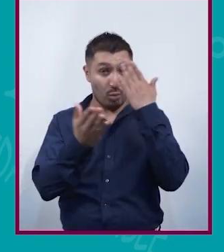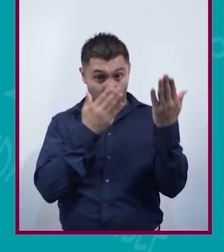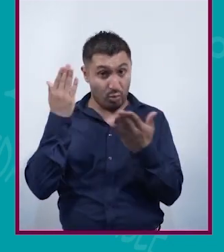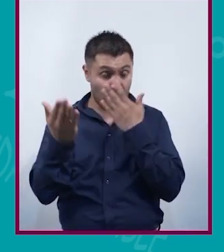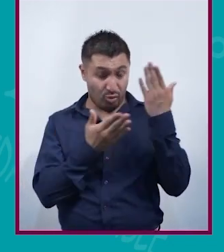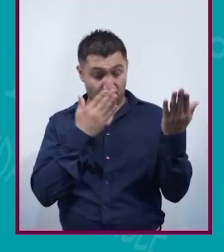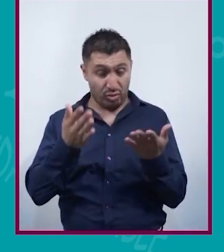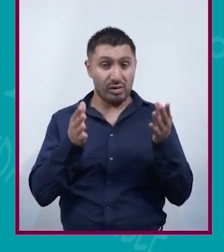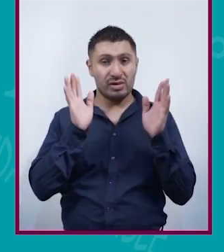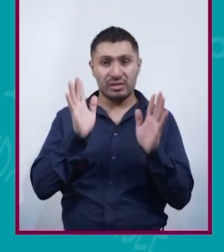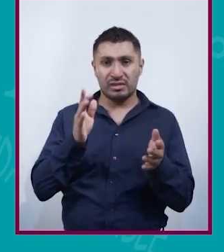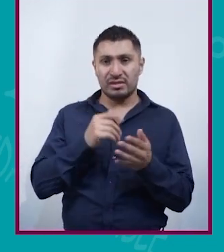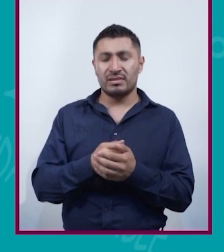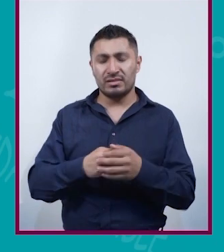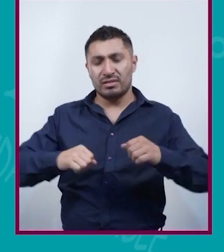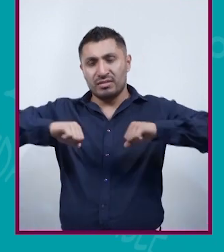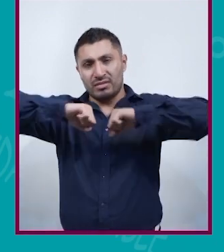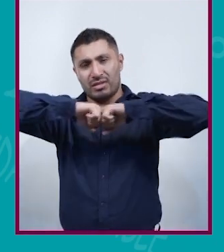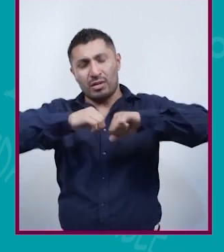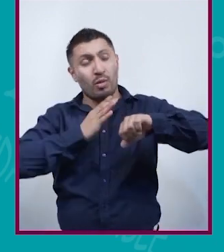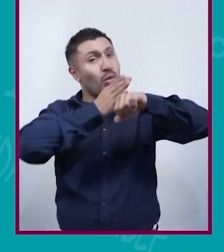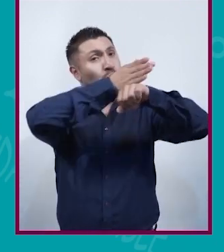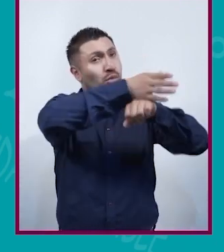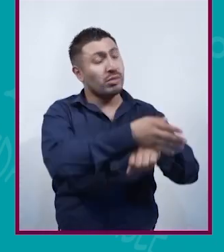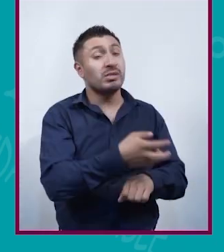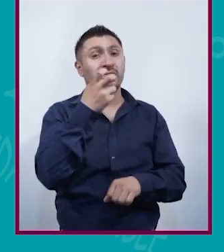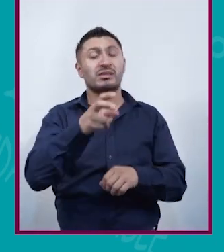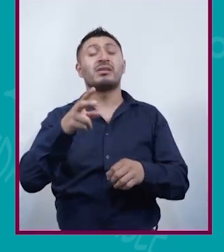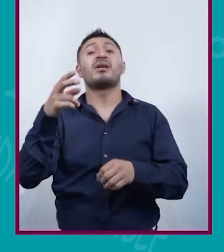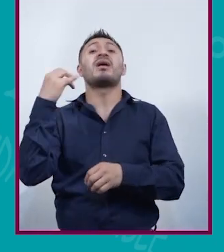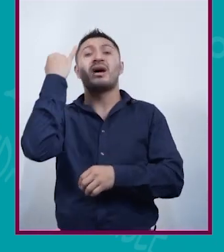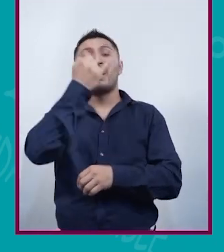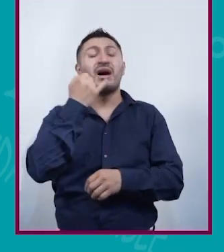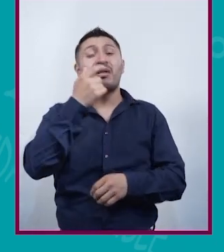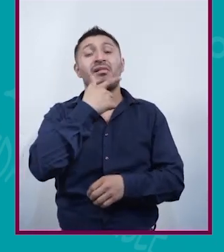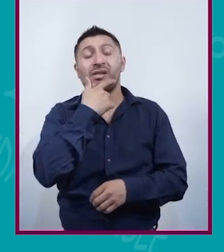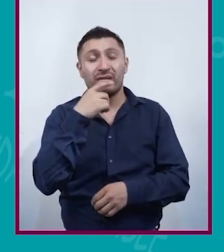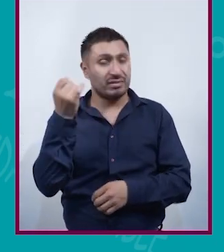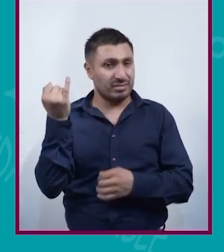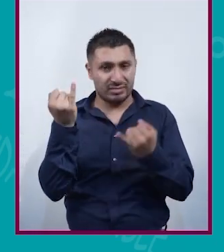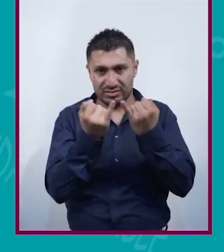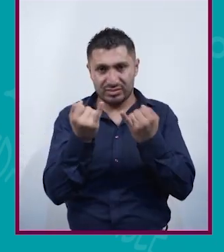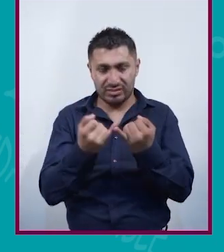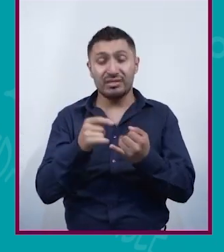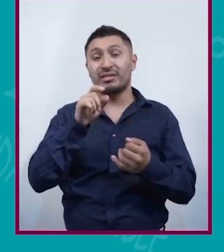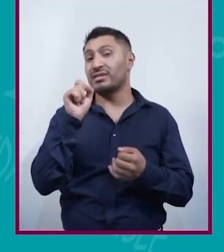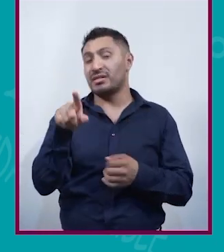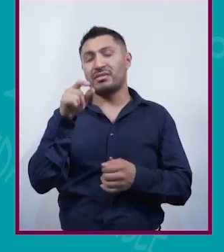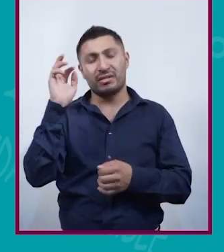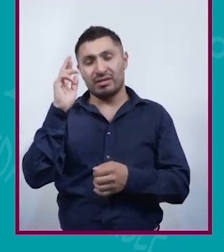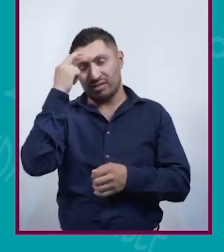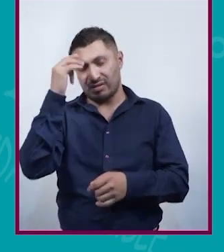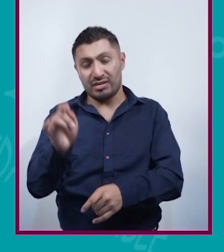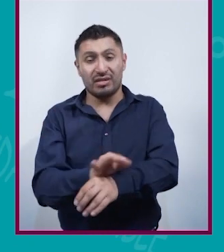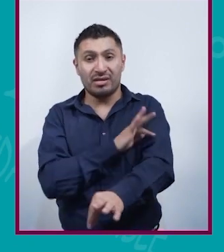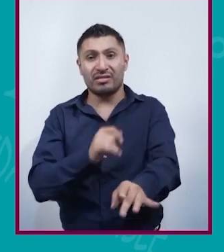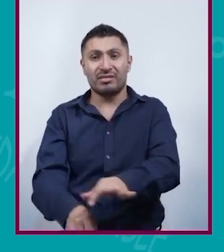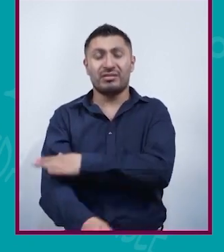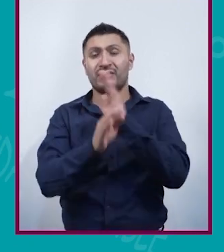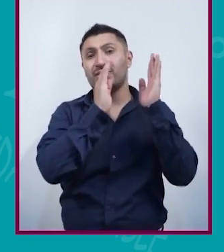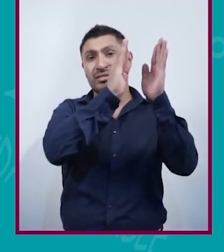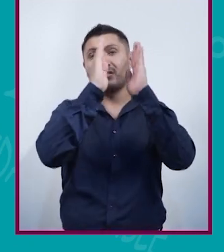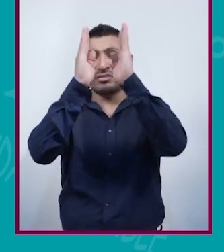país. Pudo estudiar pasando la frontera y esto lo hizo bilingüe. También recuerda con mucha emoción